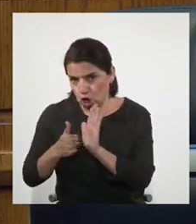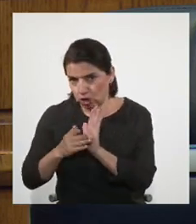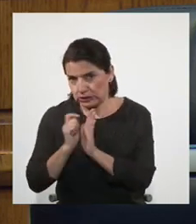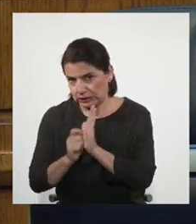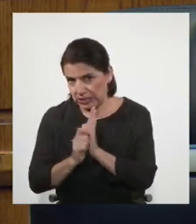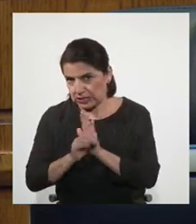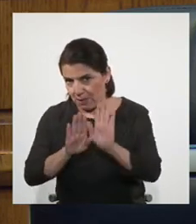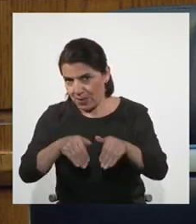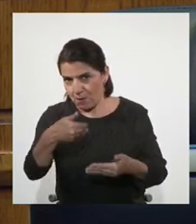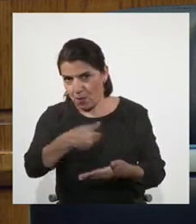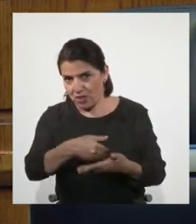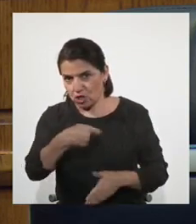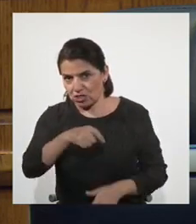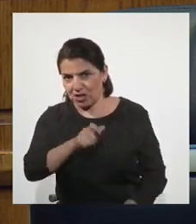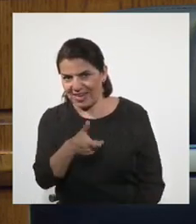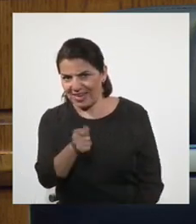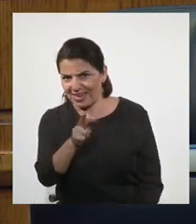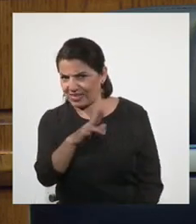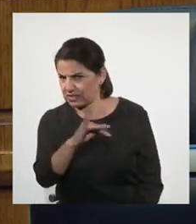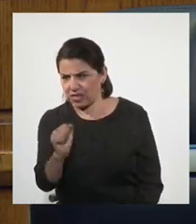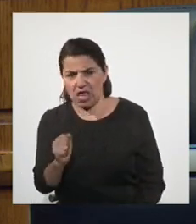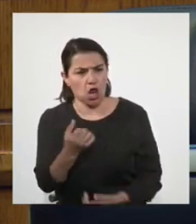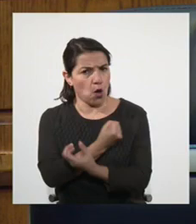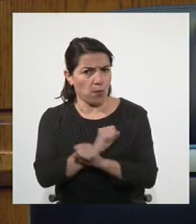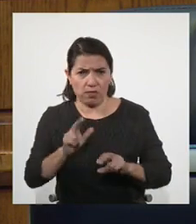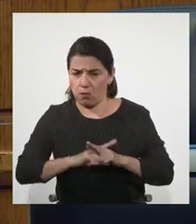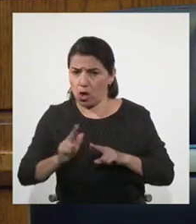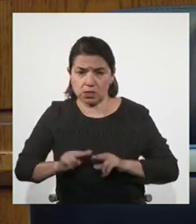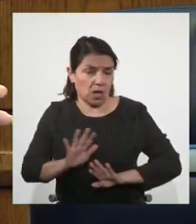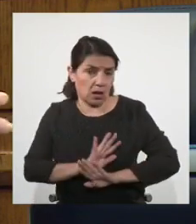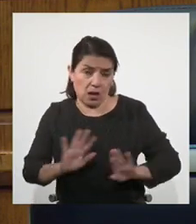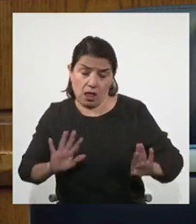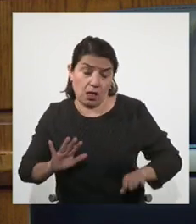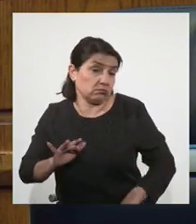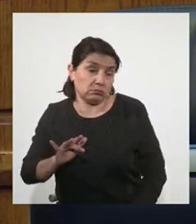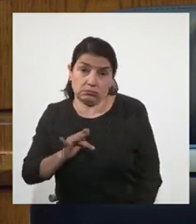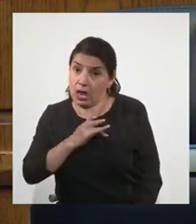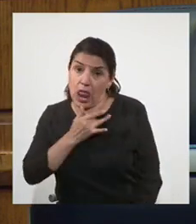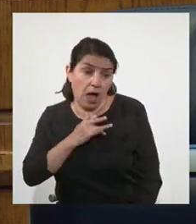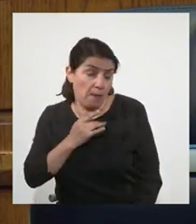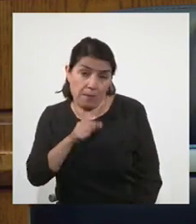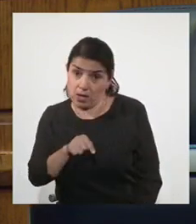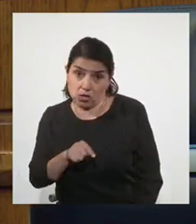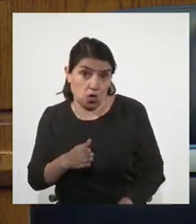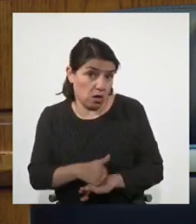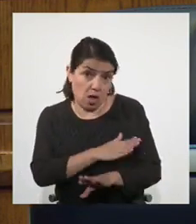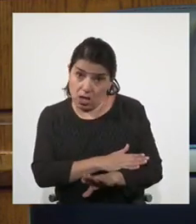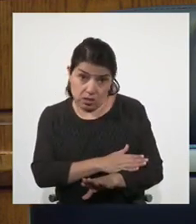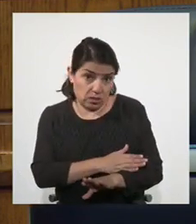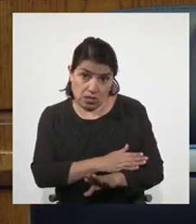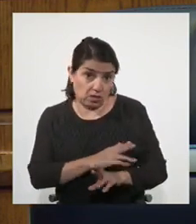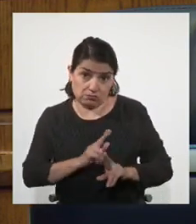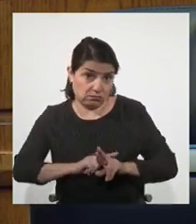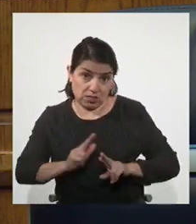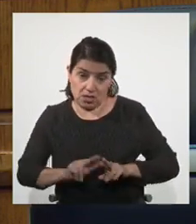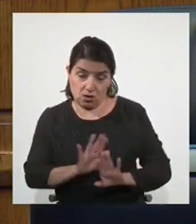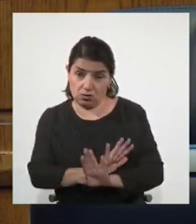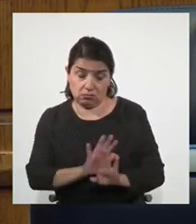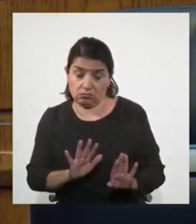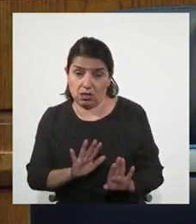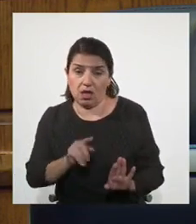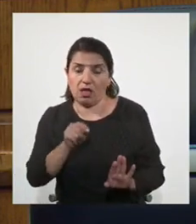senador García, y no tenemos nada más que hacer, y yo lamento si no lo hicieron antes en su momento de haber hecho educación, pero ya esa norma está aprobada y